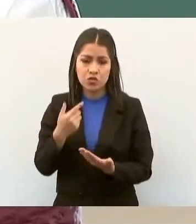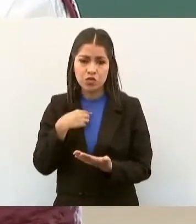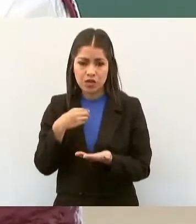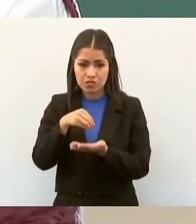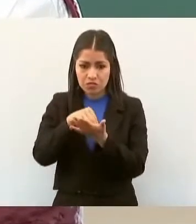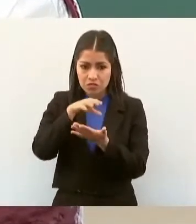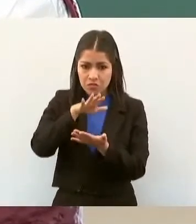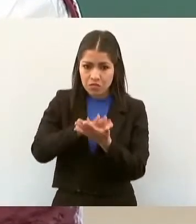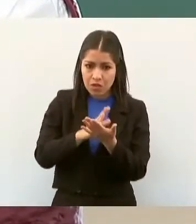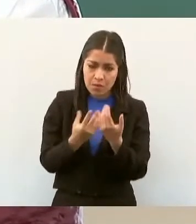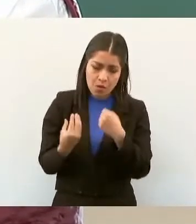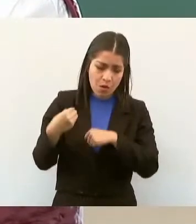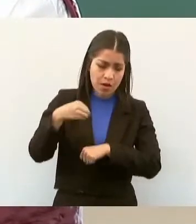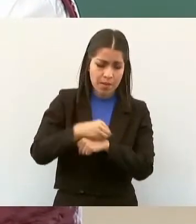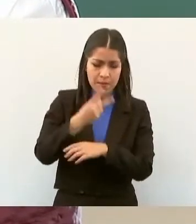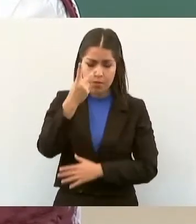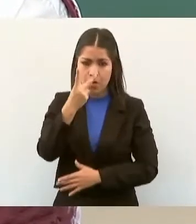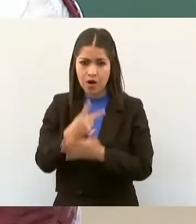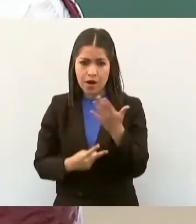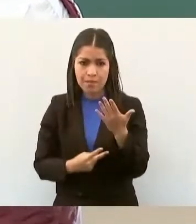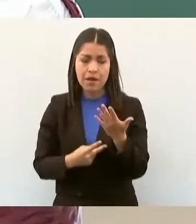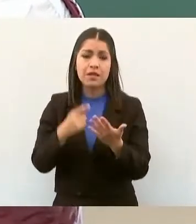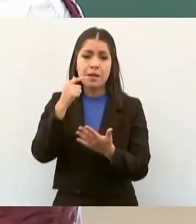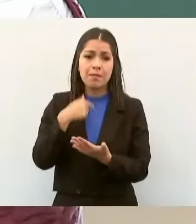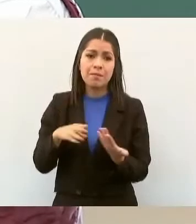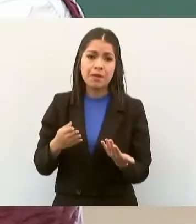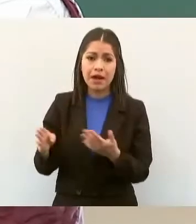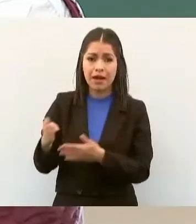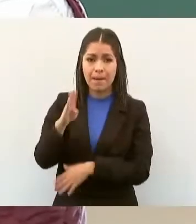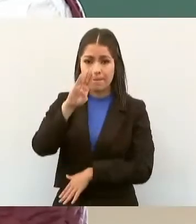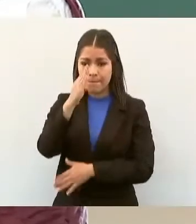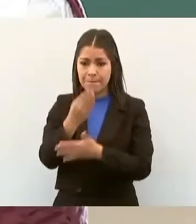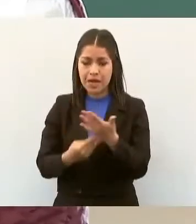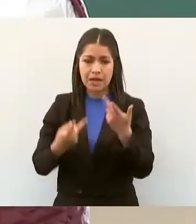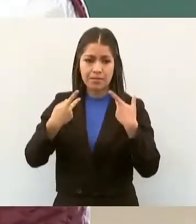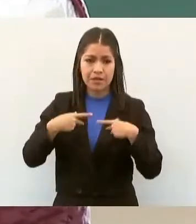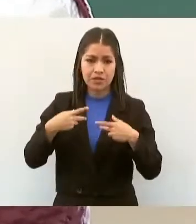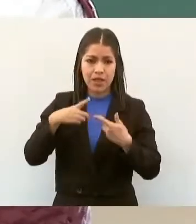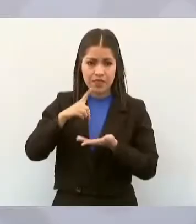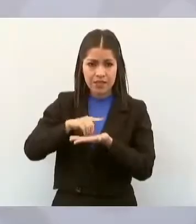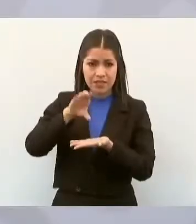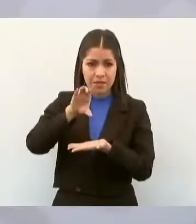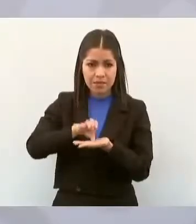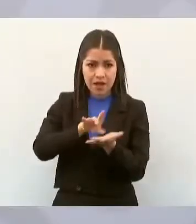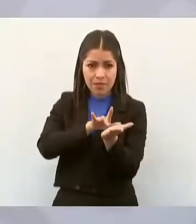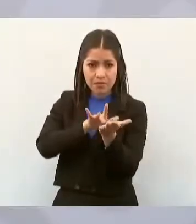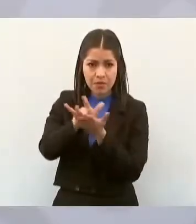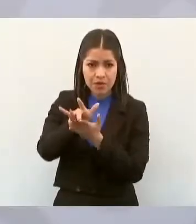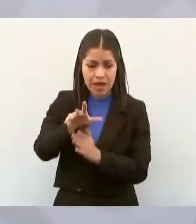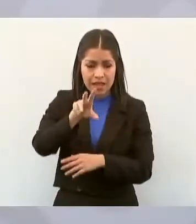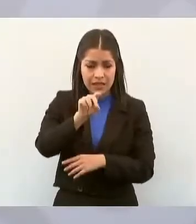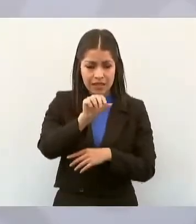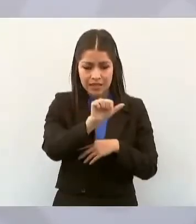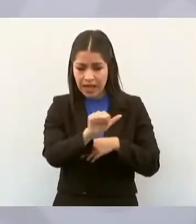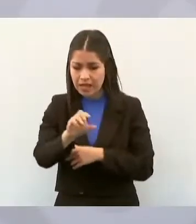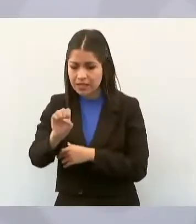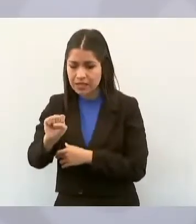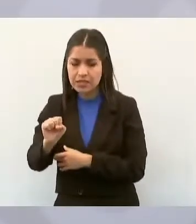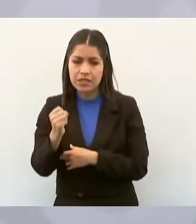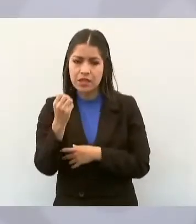universal de pensión para personas con discapacidad. Personas de 30 a 64